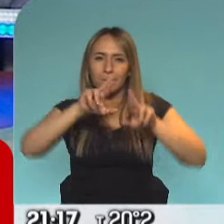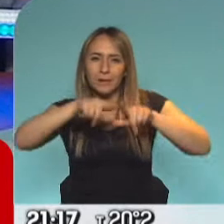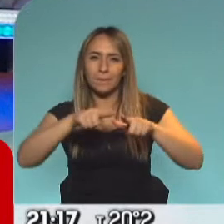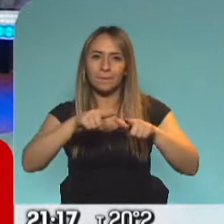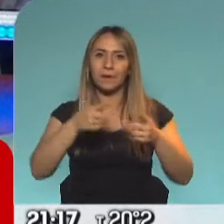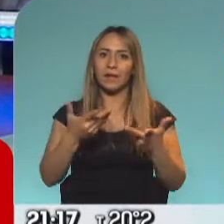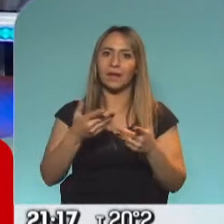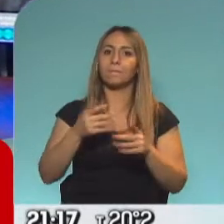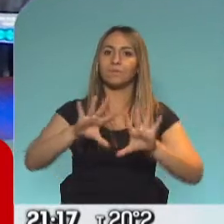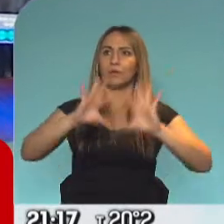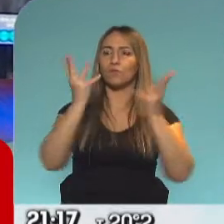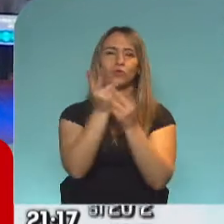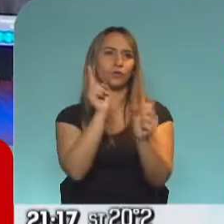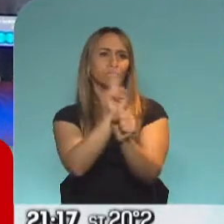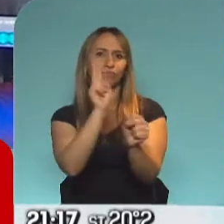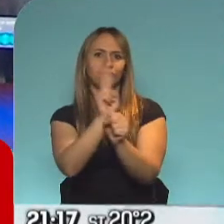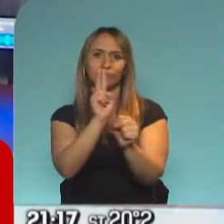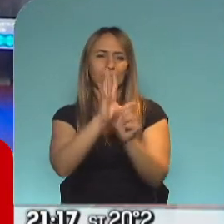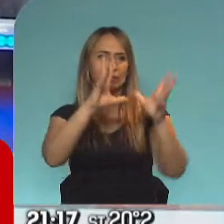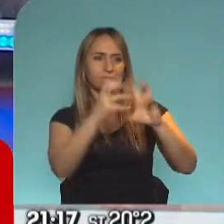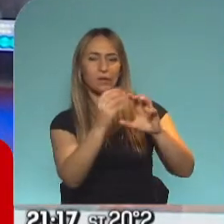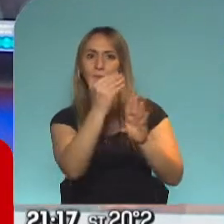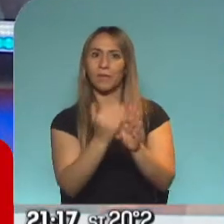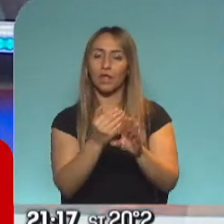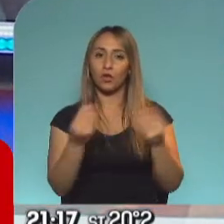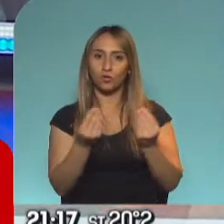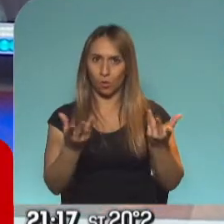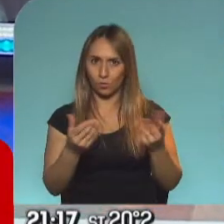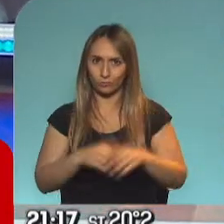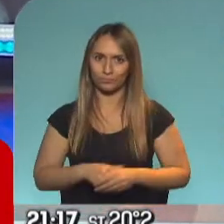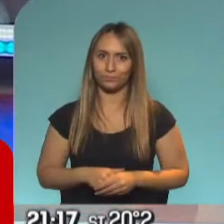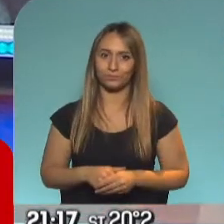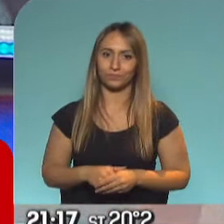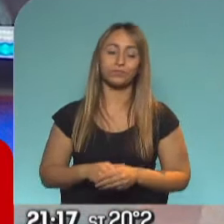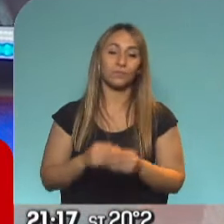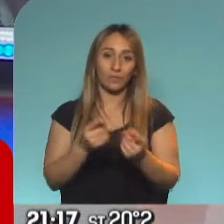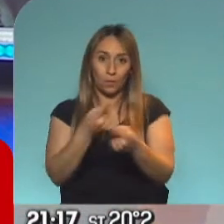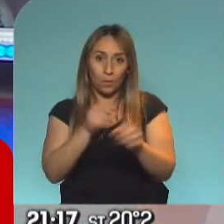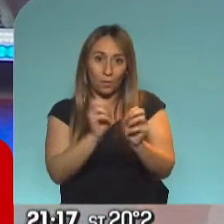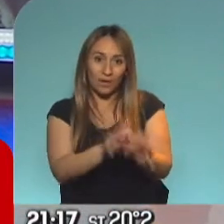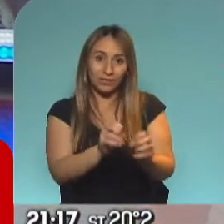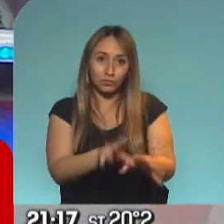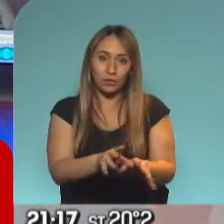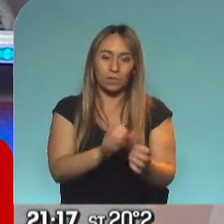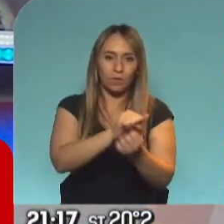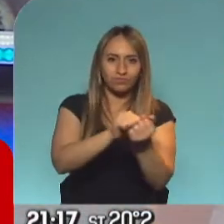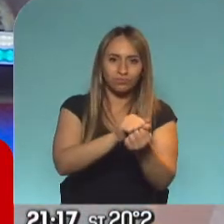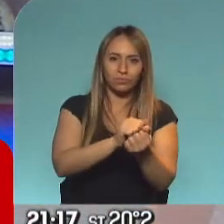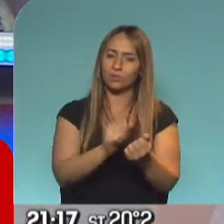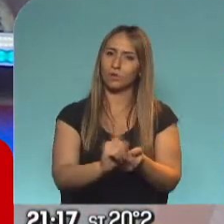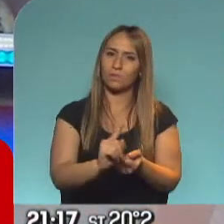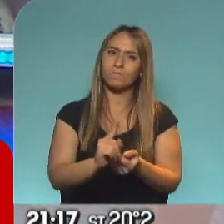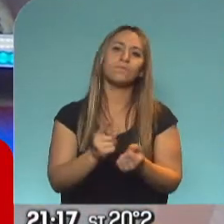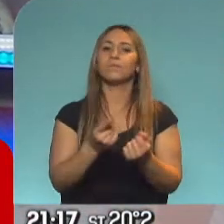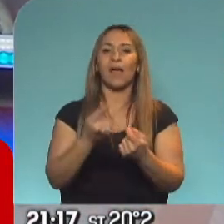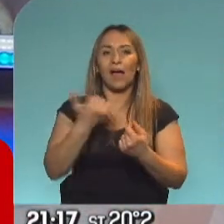impacto ambiental que pueda ocasionar este tipo de desechos? Los residuos no patogénicos son tratados por